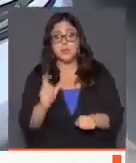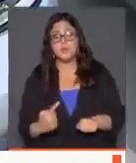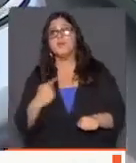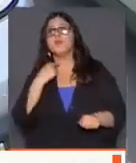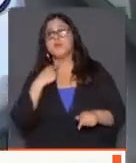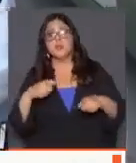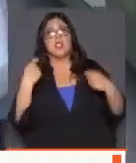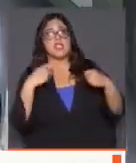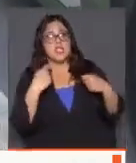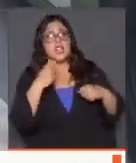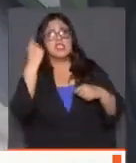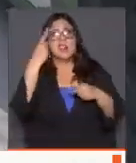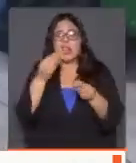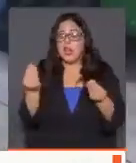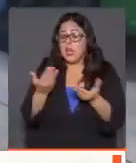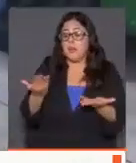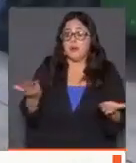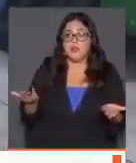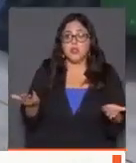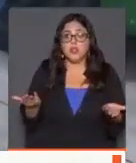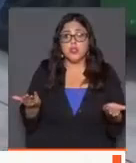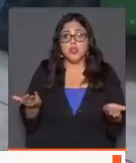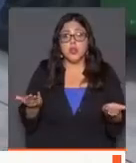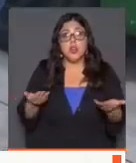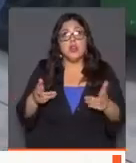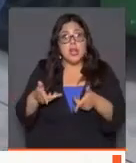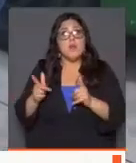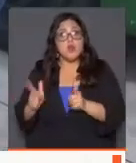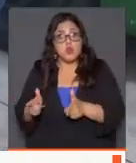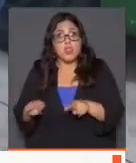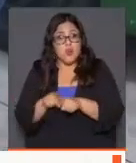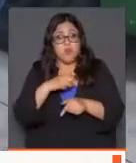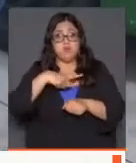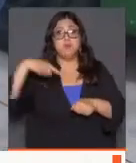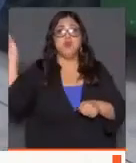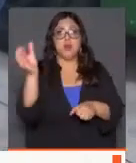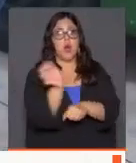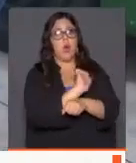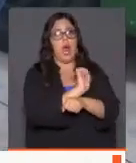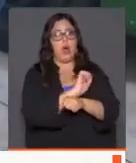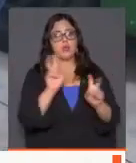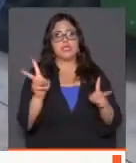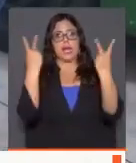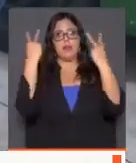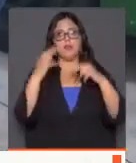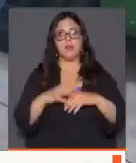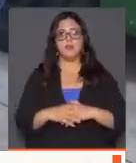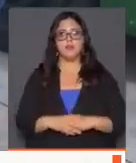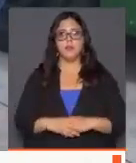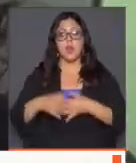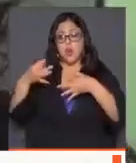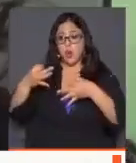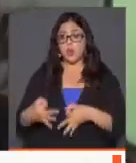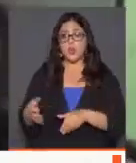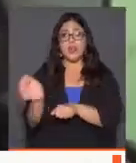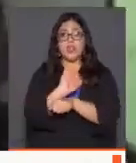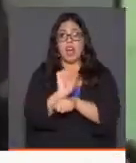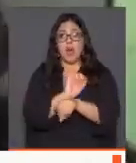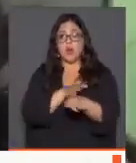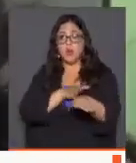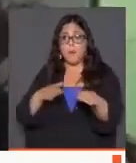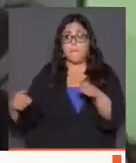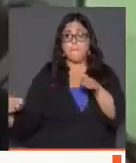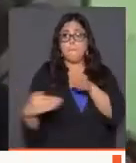intentaba saber qué es lo que había pasado, después de afortunadamente haber huido con su vehículo. Se me atravesó un auto lleno de